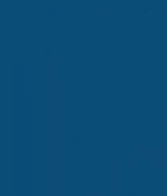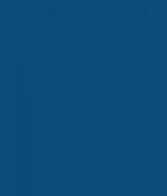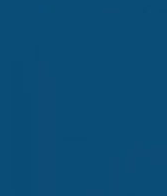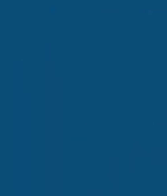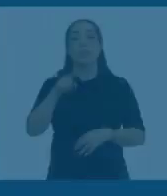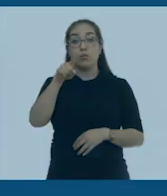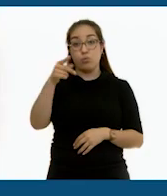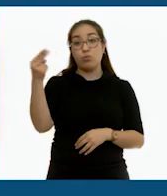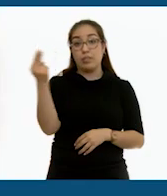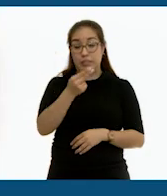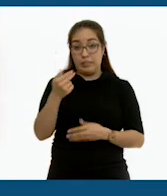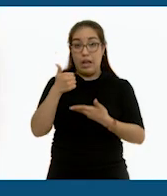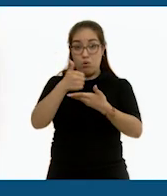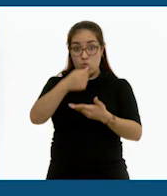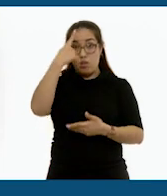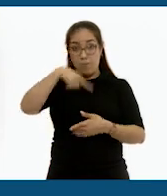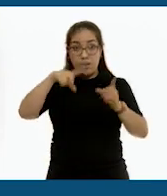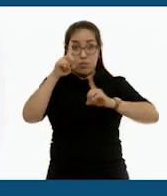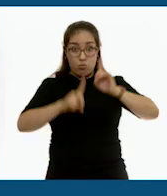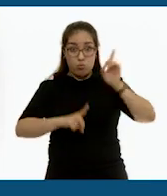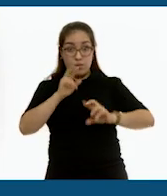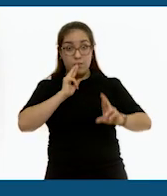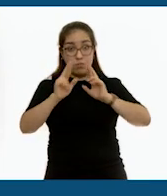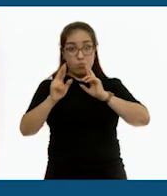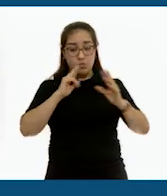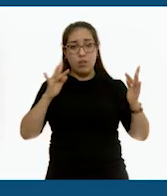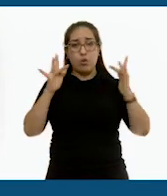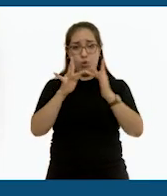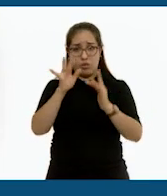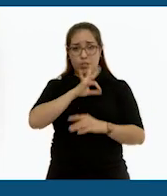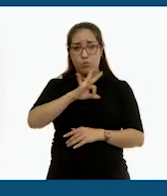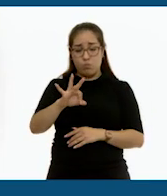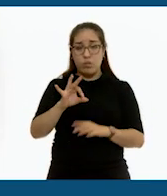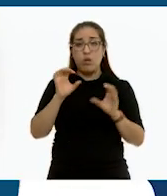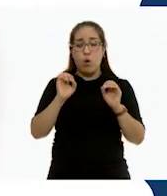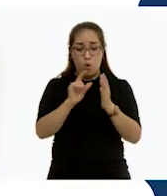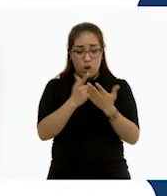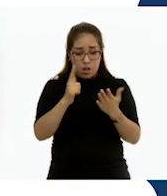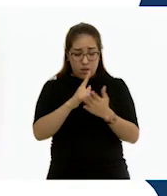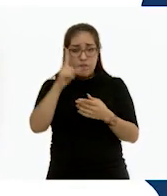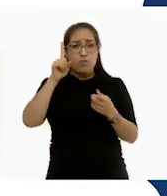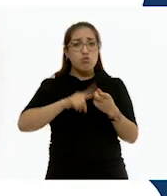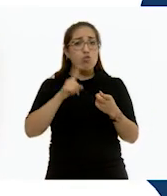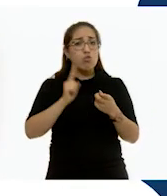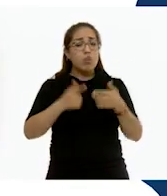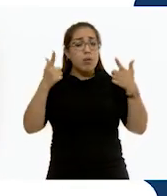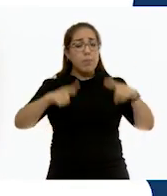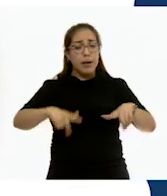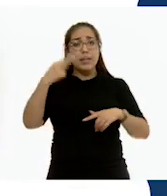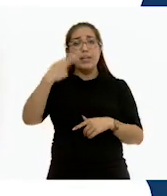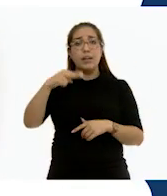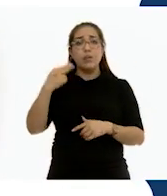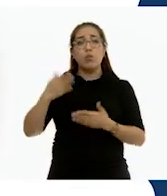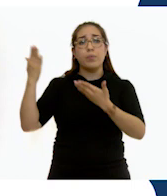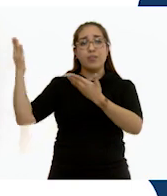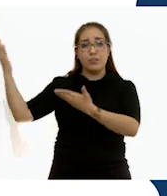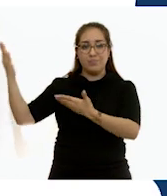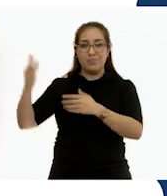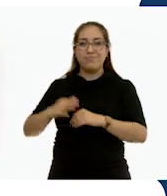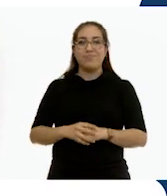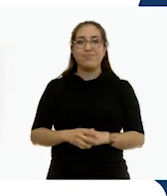Si necesitas ayuda para resolver tus dudas, contáctanos. También puedes encontrar los libros de texto en la página